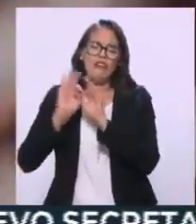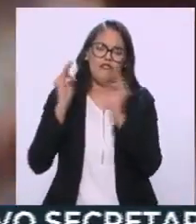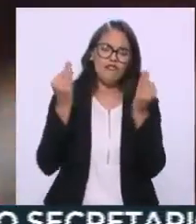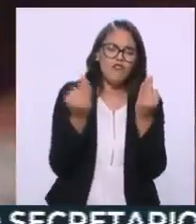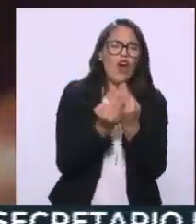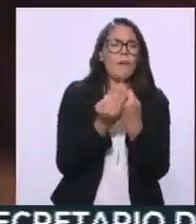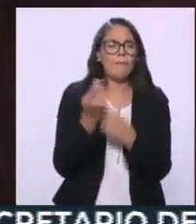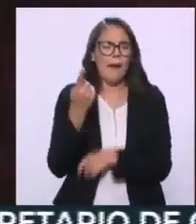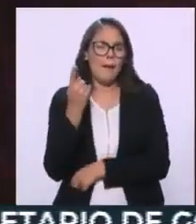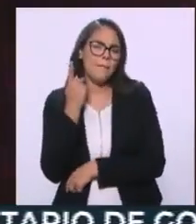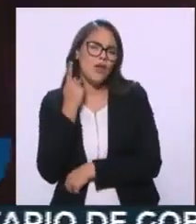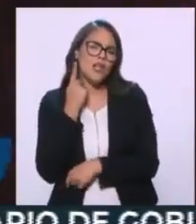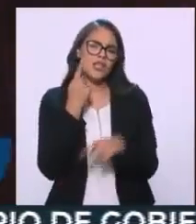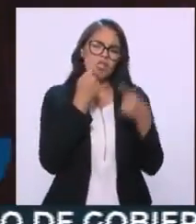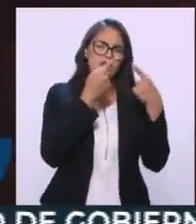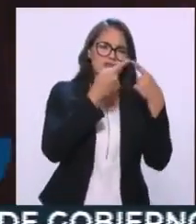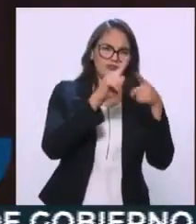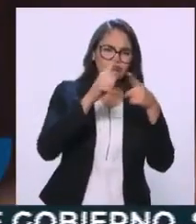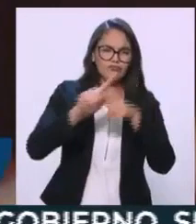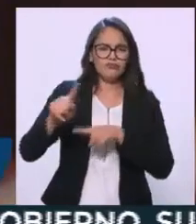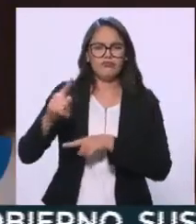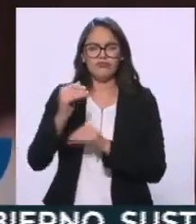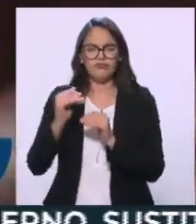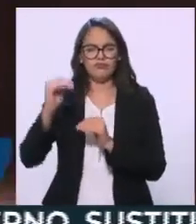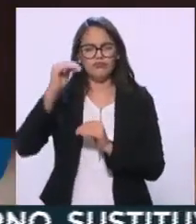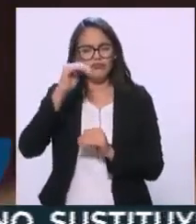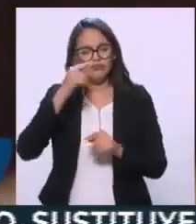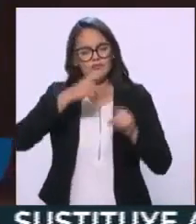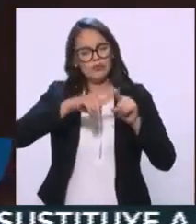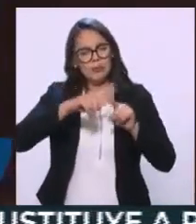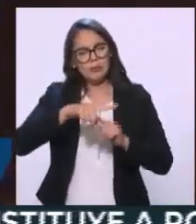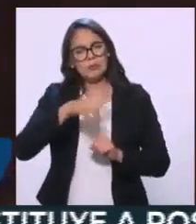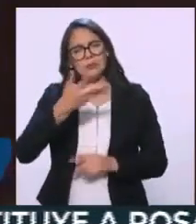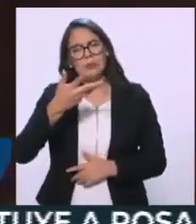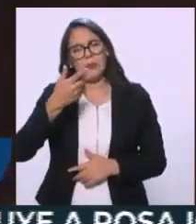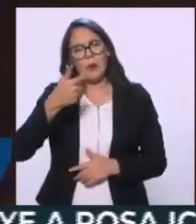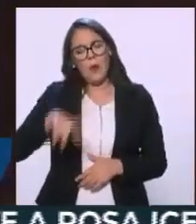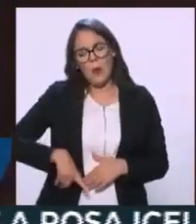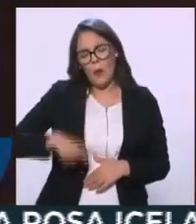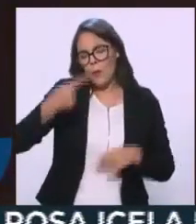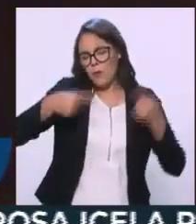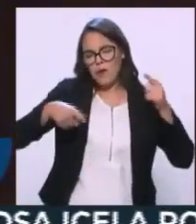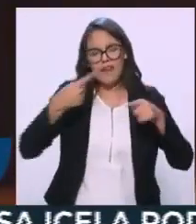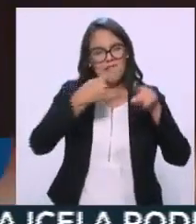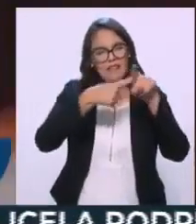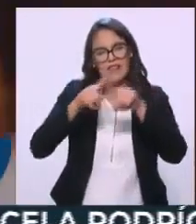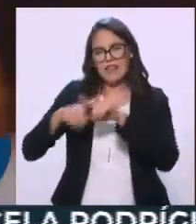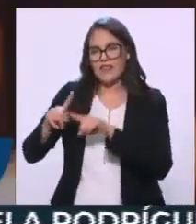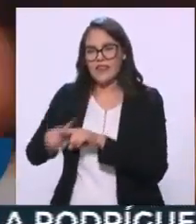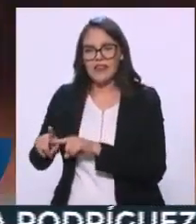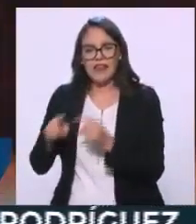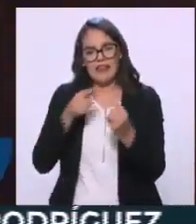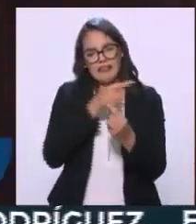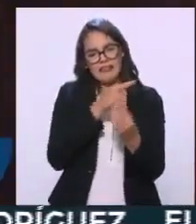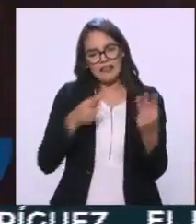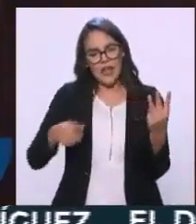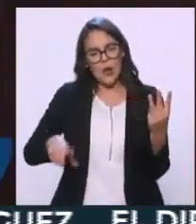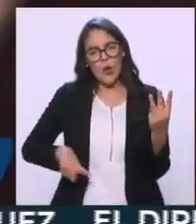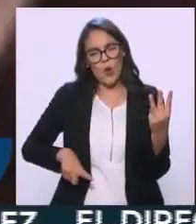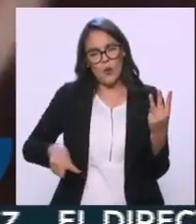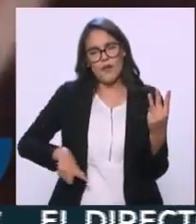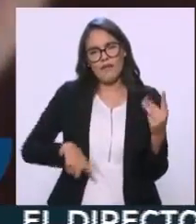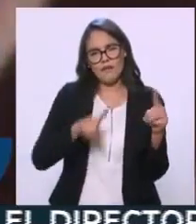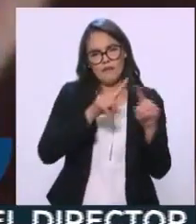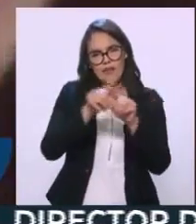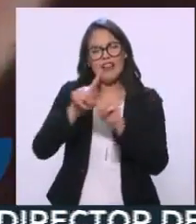las diferencias de orden económico y social que puede haber, hay tres gobiernos que tratan efectivamente